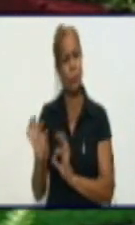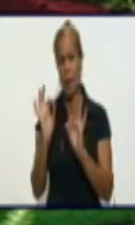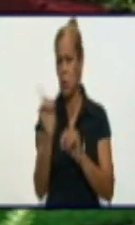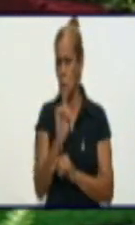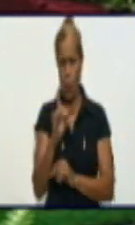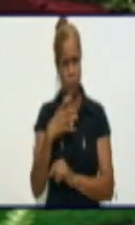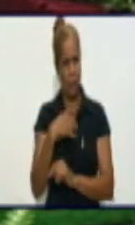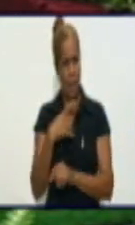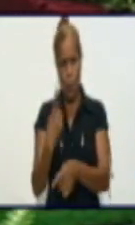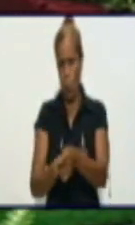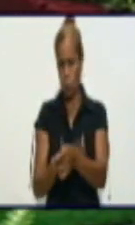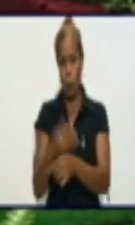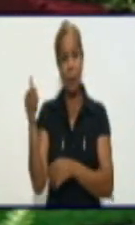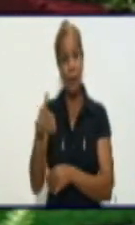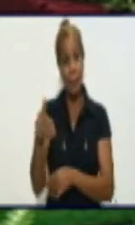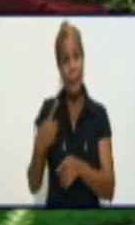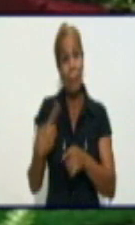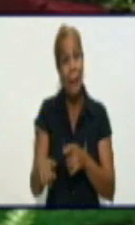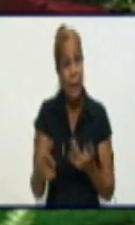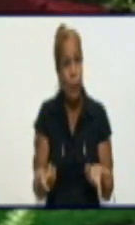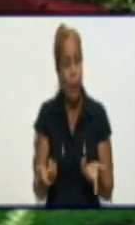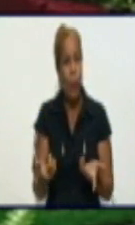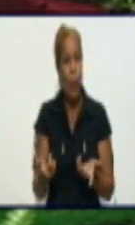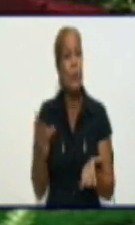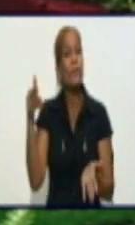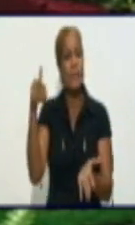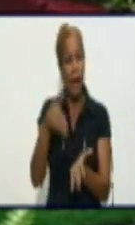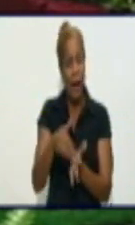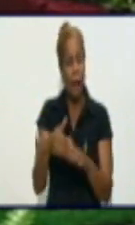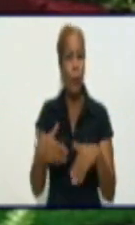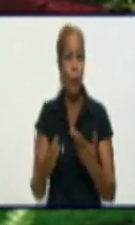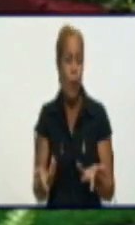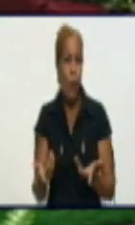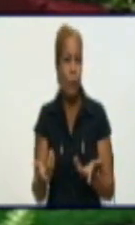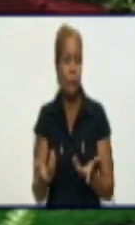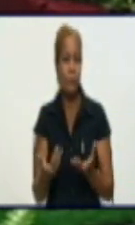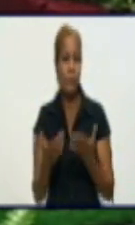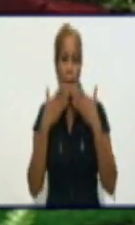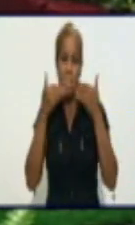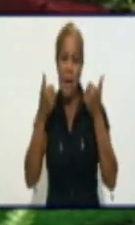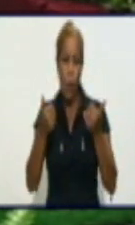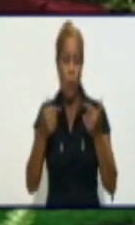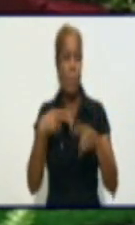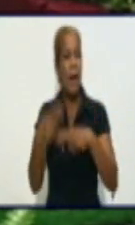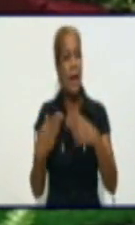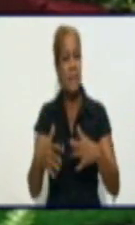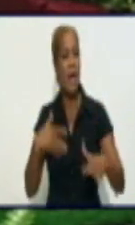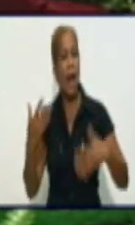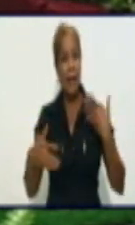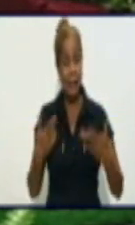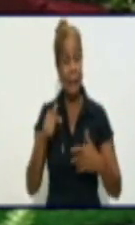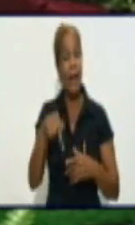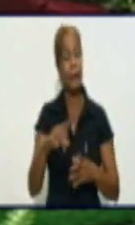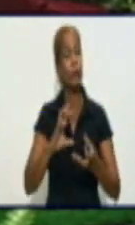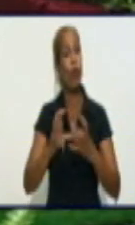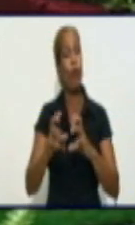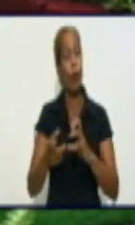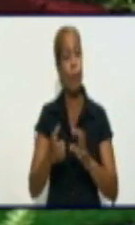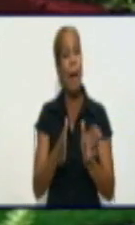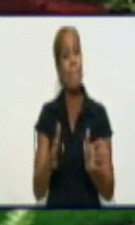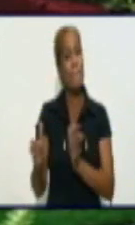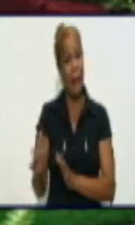nuestro espacio, pero que han llegado con una intención muy positiva y muy buena. Esto forma parte también de los resultados de